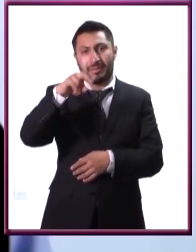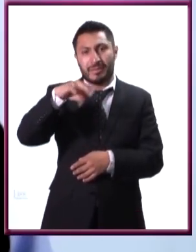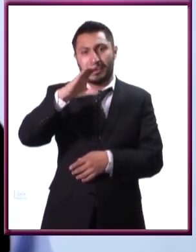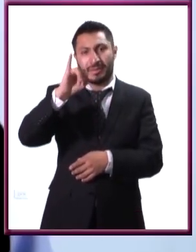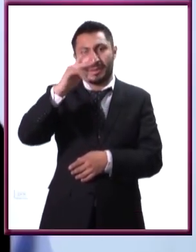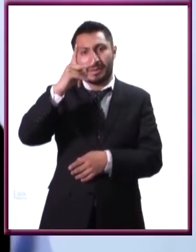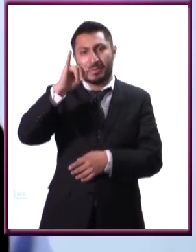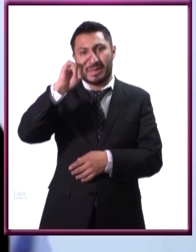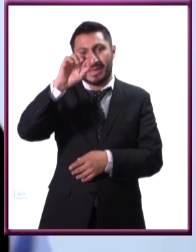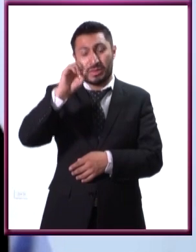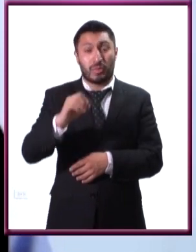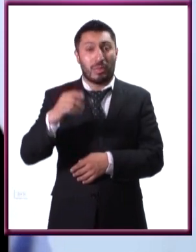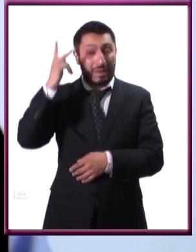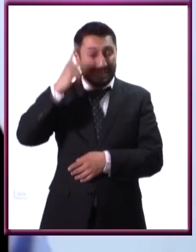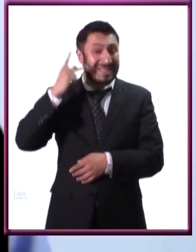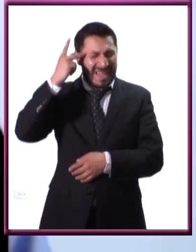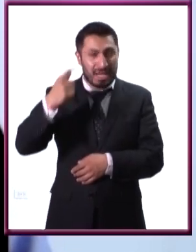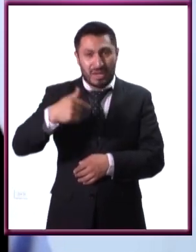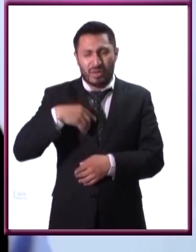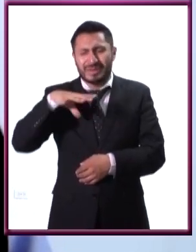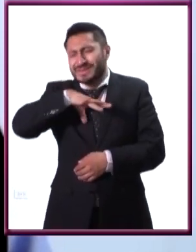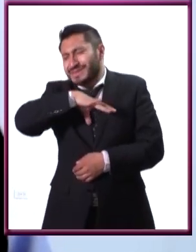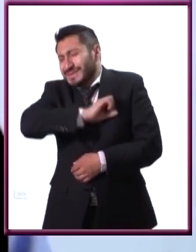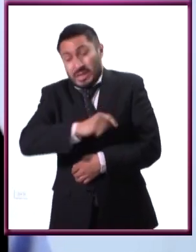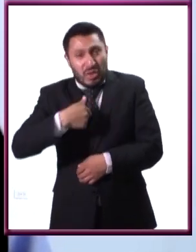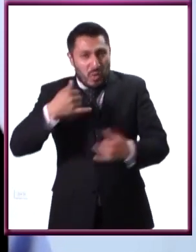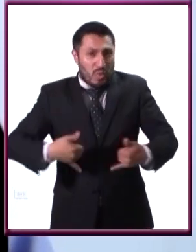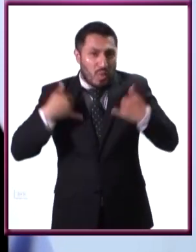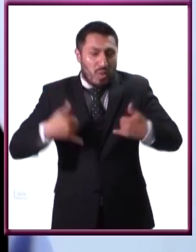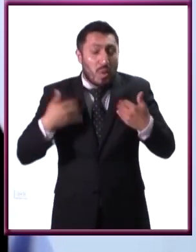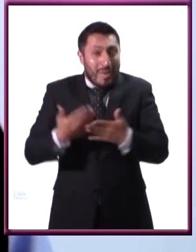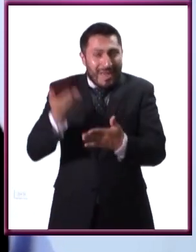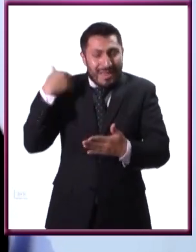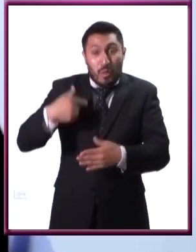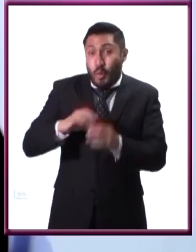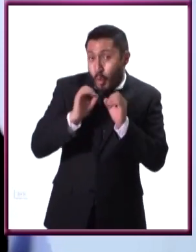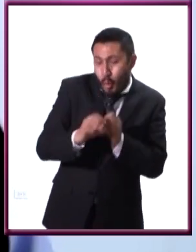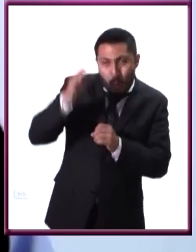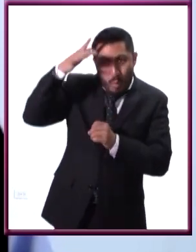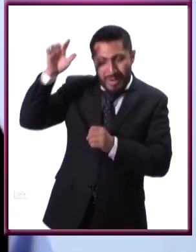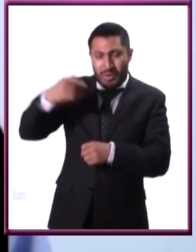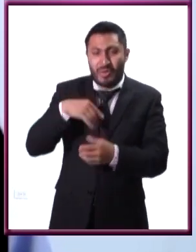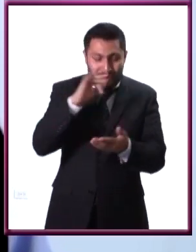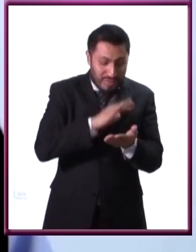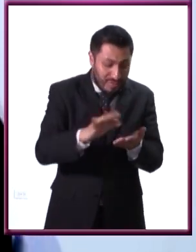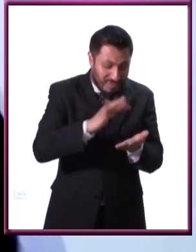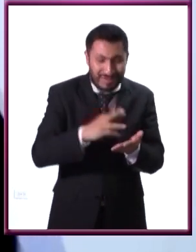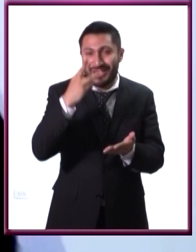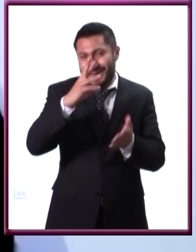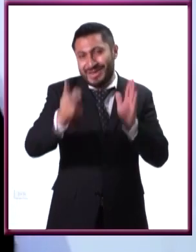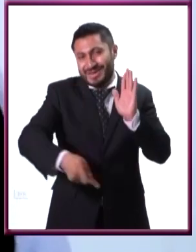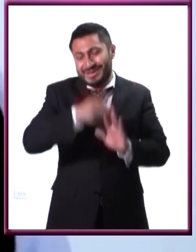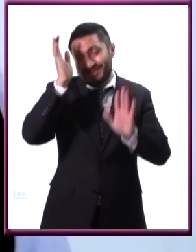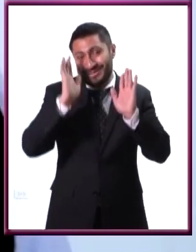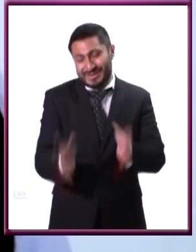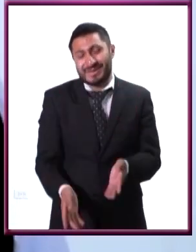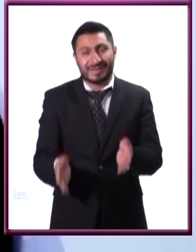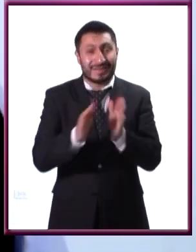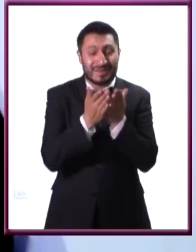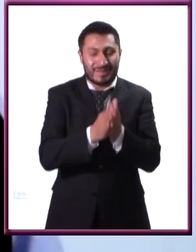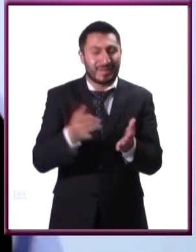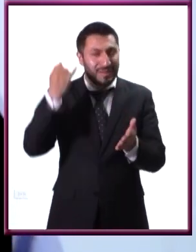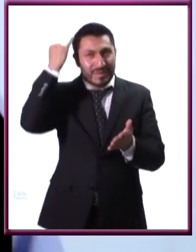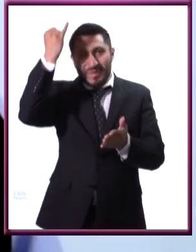Definitivamente el libro que yo más he disfrutado como adolescente o como adulto, lo he leído 3 veces, es El Principito.